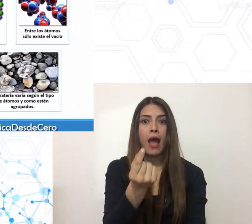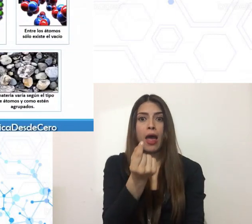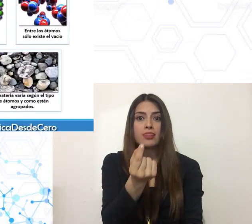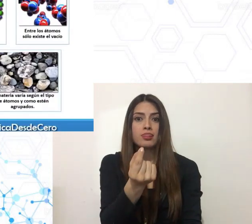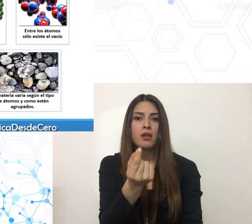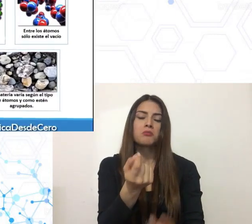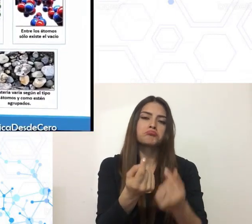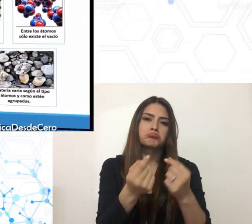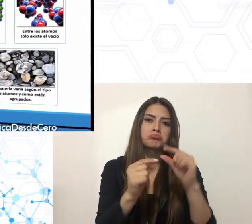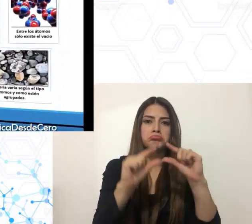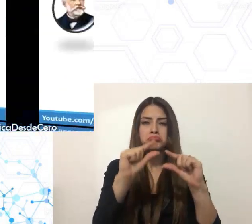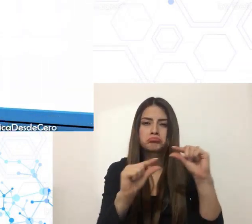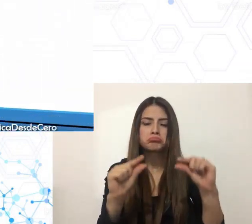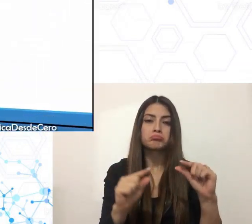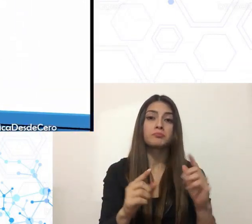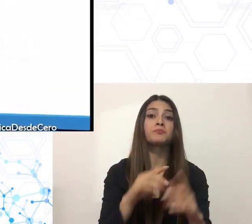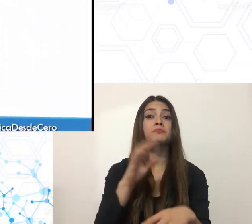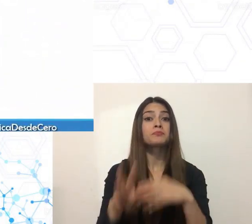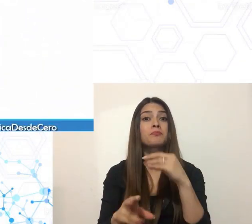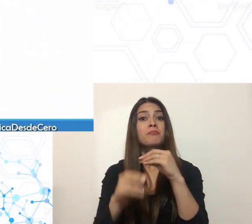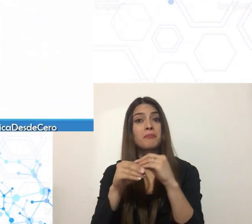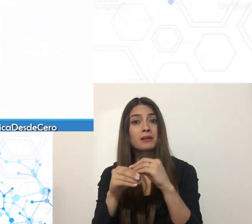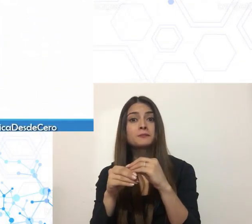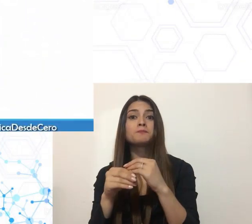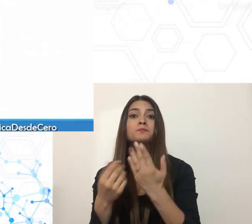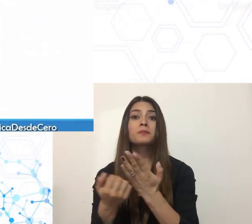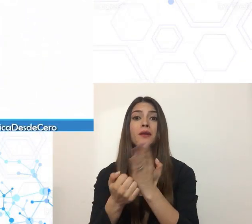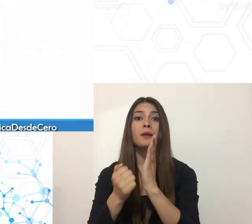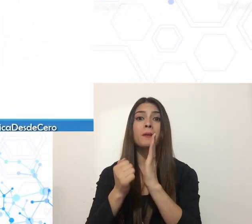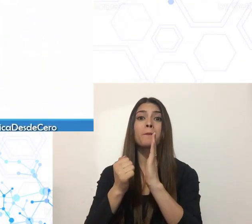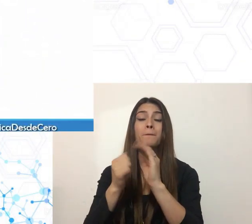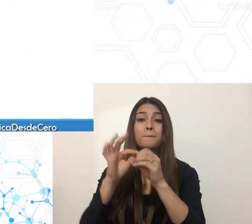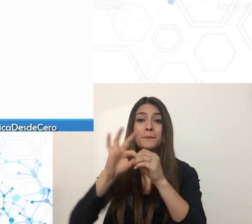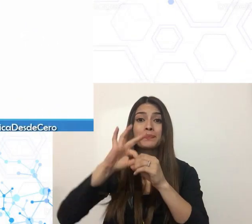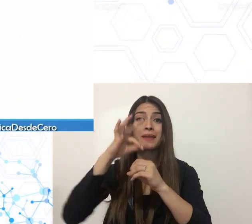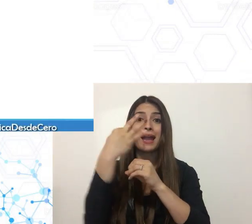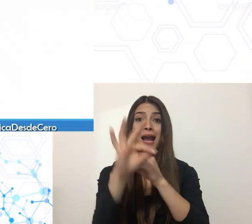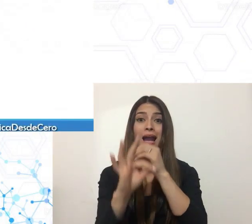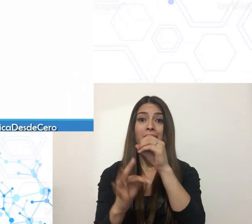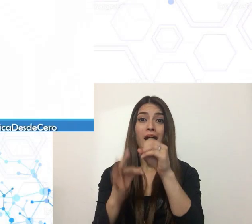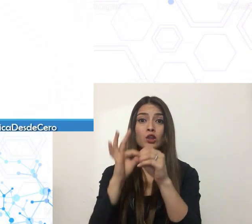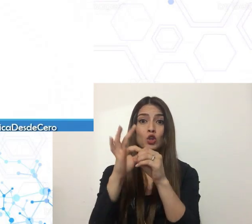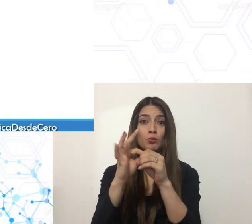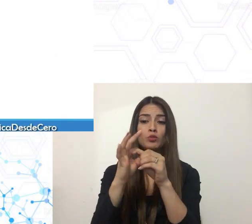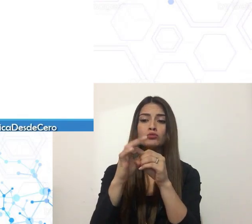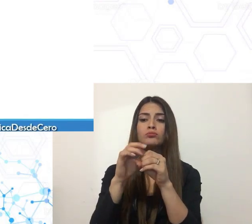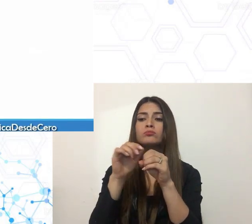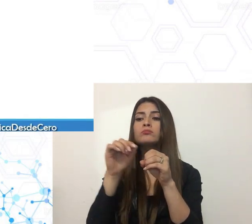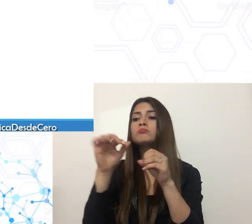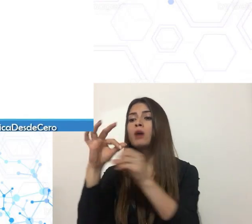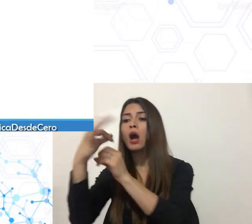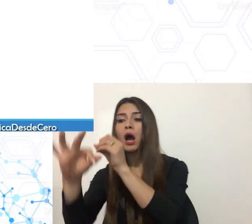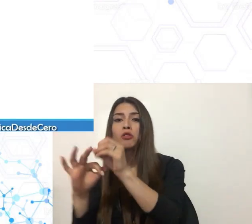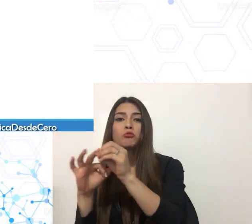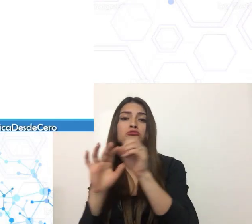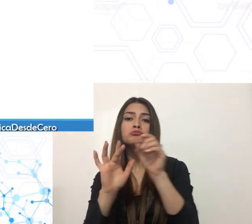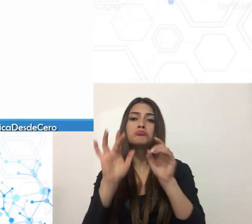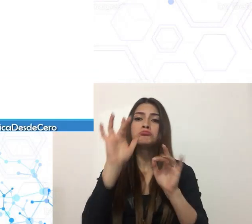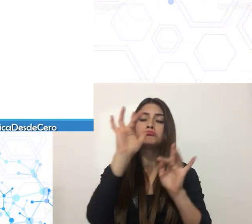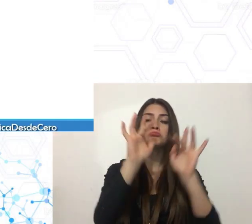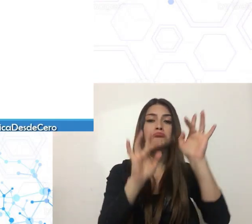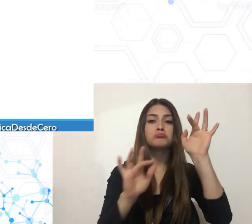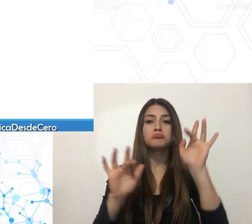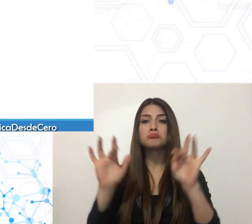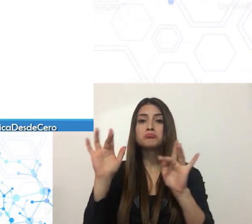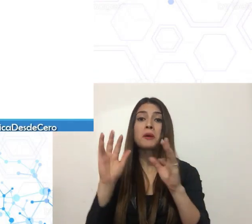manera. Bien, posteriormente entonces hacia 1800 aparece la